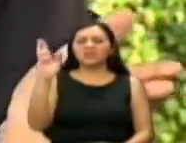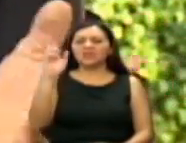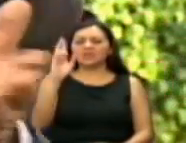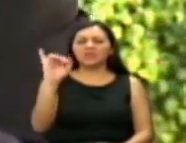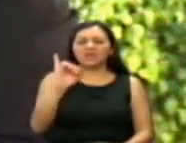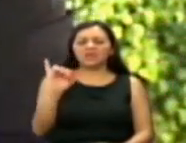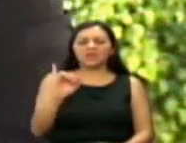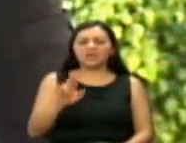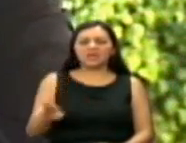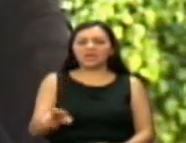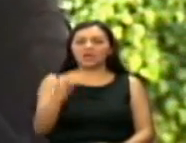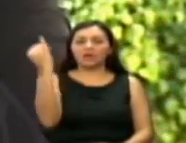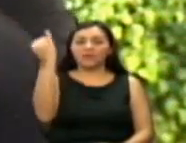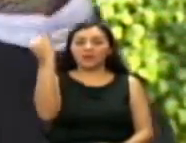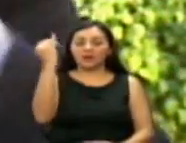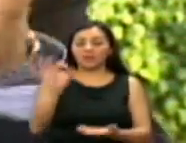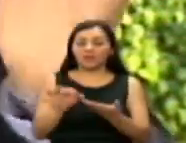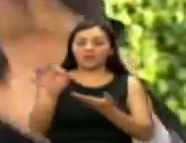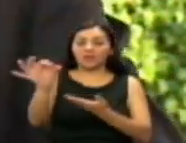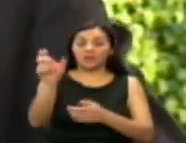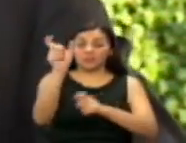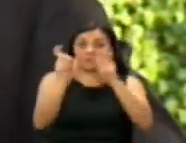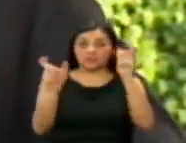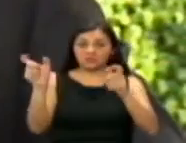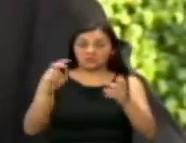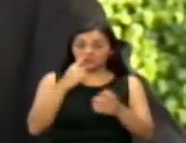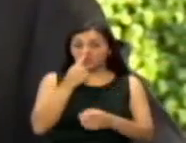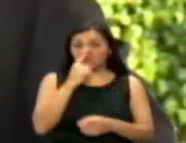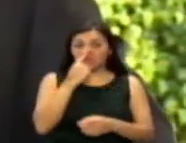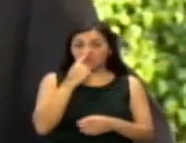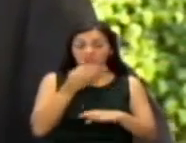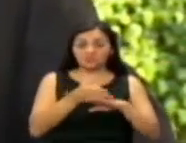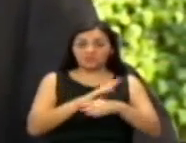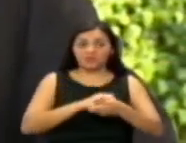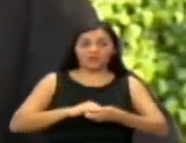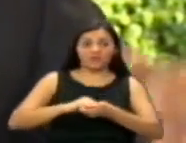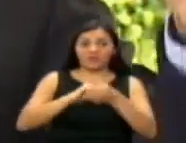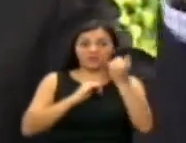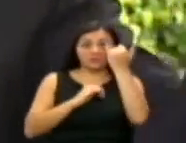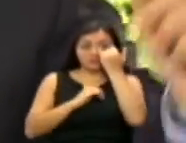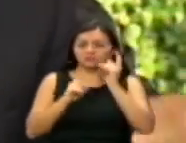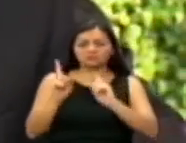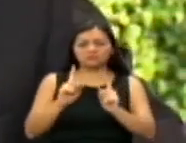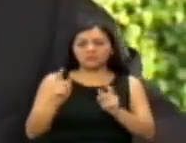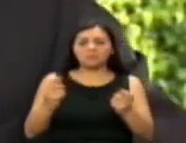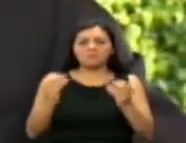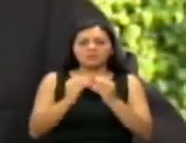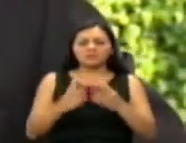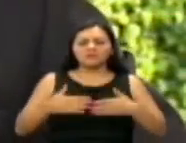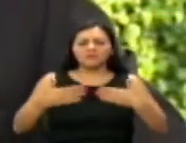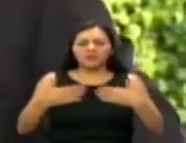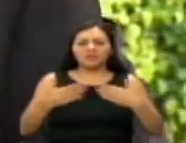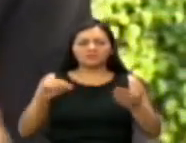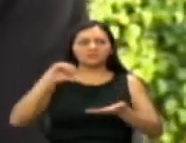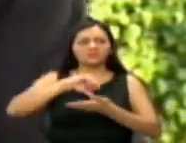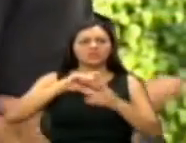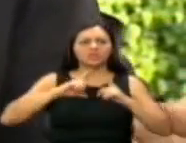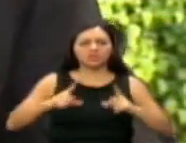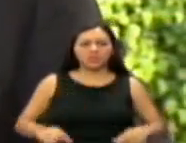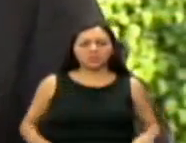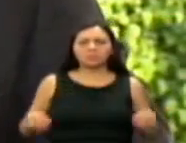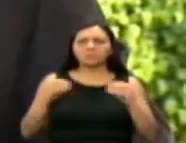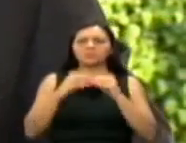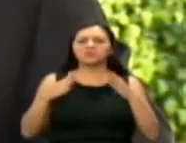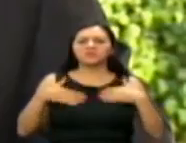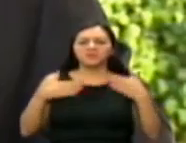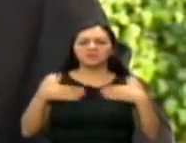si esta gente, ¿qué le interesa el paro de la CONAIE? ¿Le interesa las nuevas casas que tiene, el centro de salud, el centro de alto rendimiento? Esa gente está